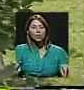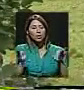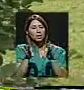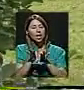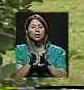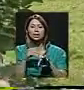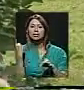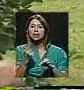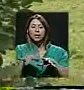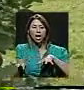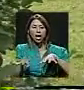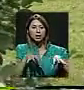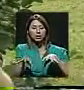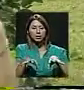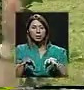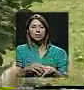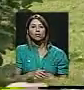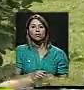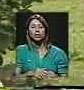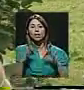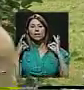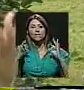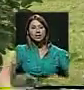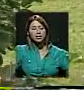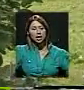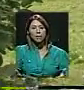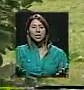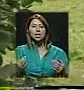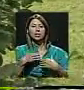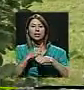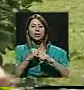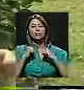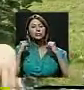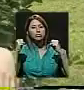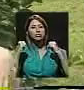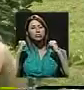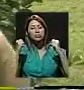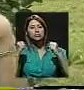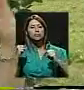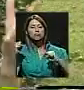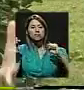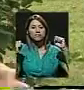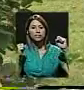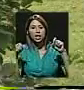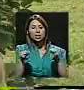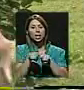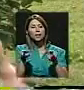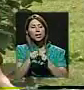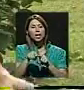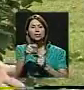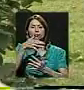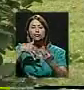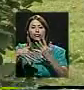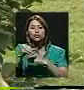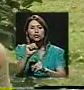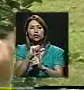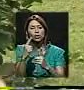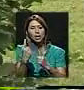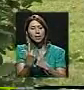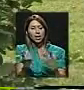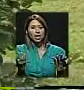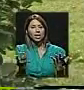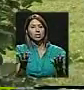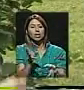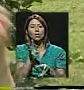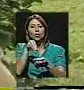mantengan activo en todo sentido. Físicamente, que realice ejercicios, socialmente, que se mantenga activo también en cuanto a